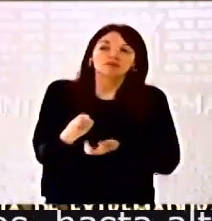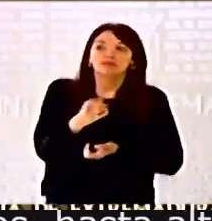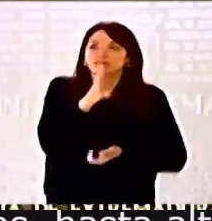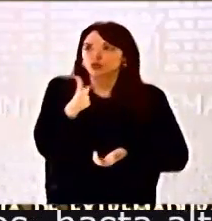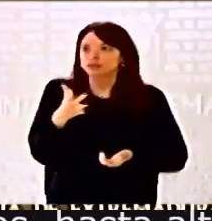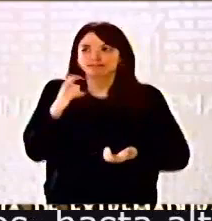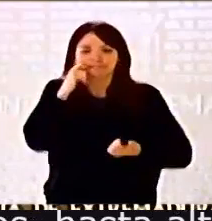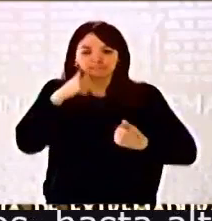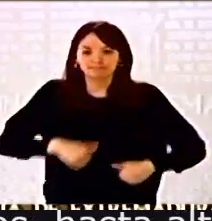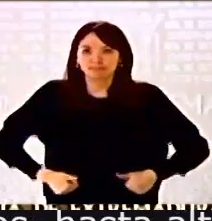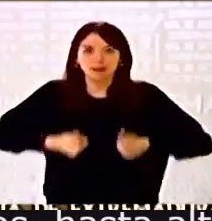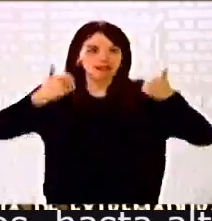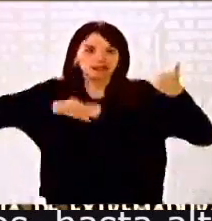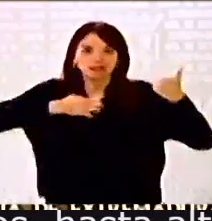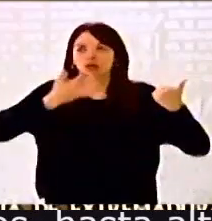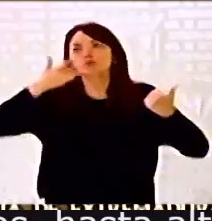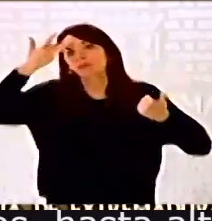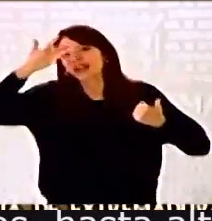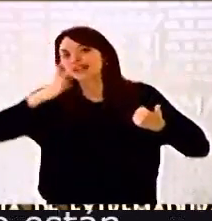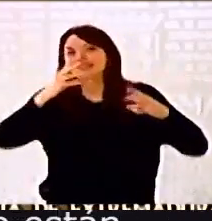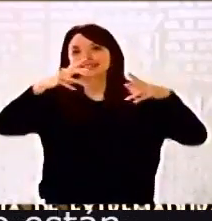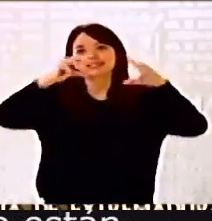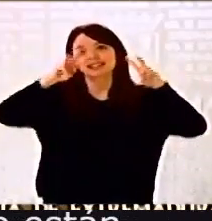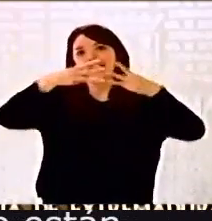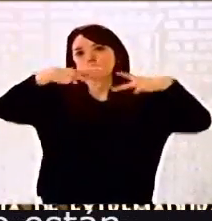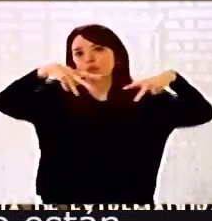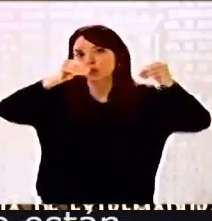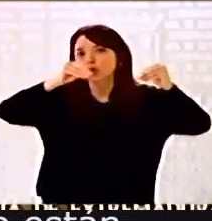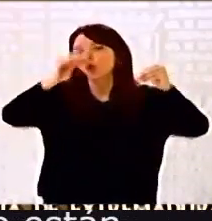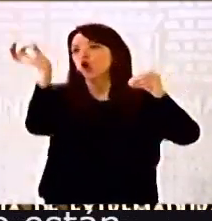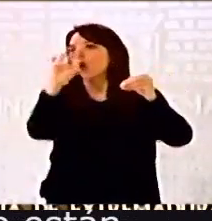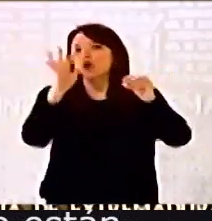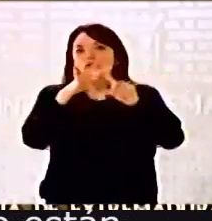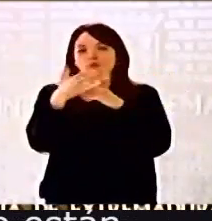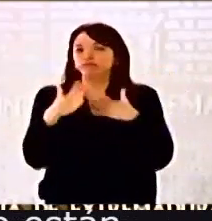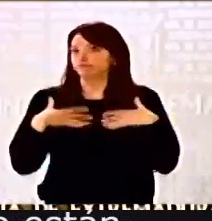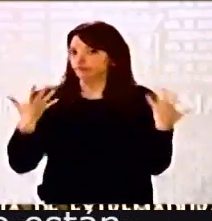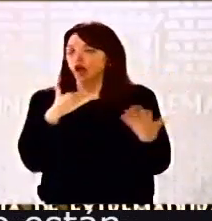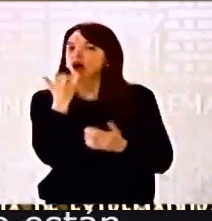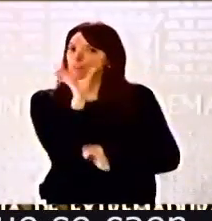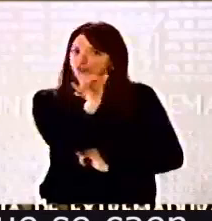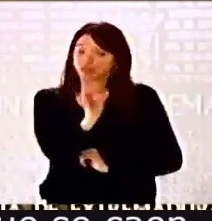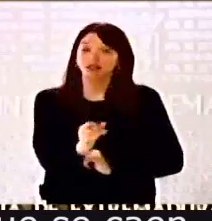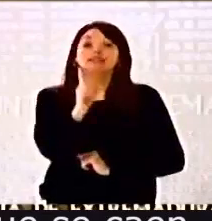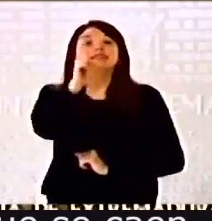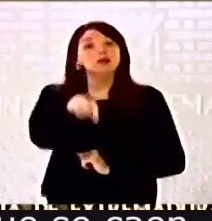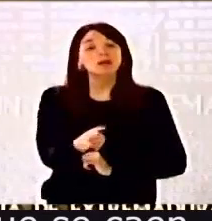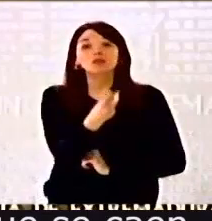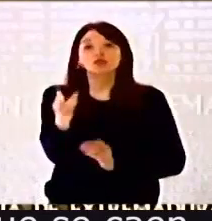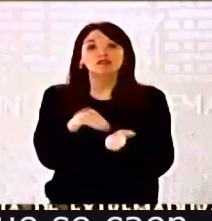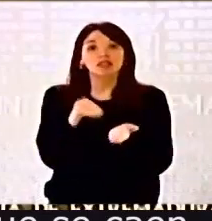de redes que se caen, situaciones complicadas. También es verdad que a veces ocurre que cuando